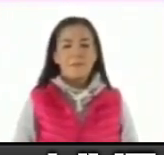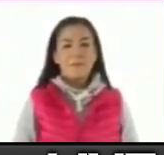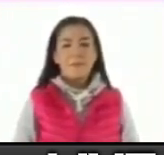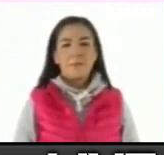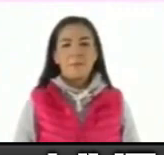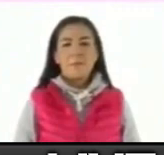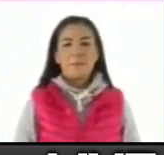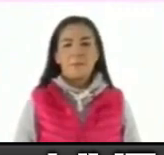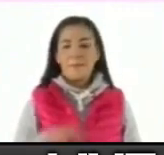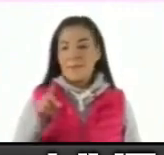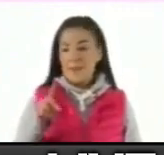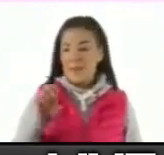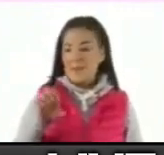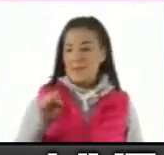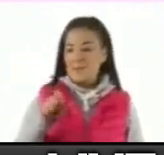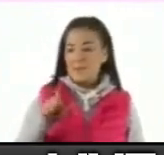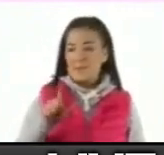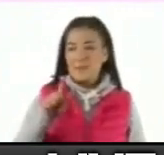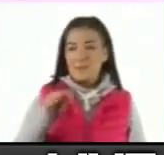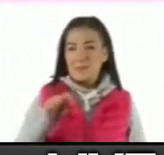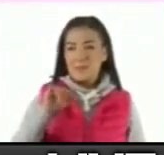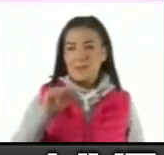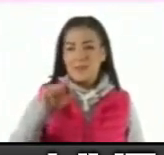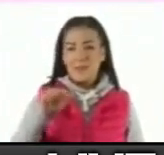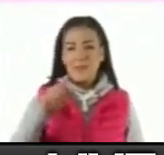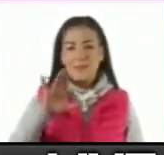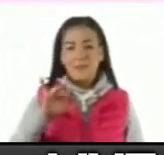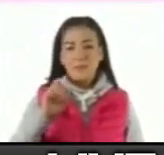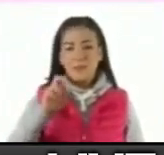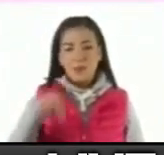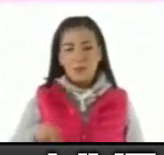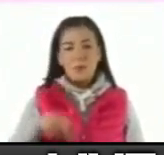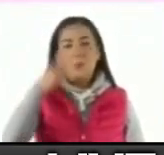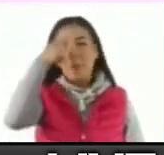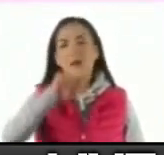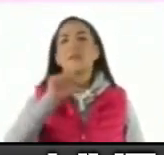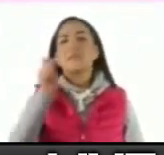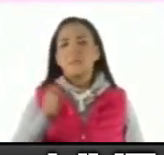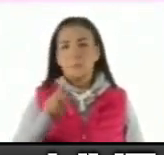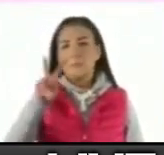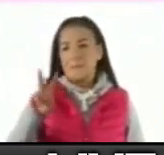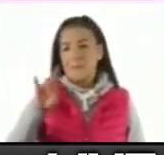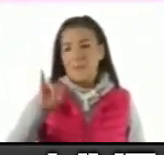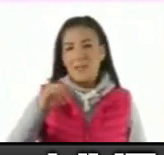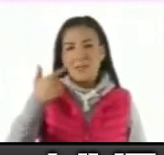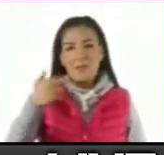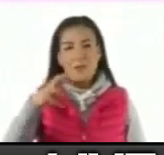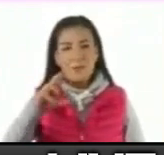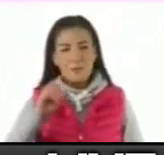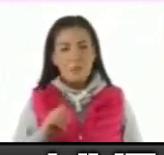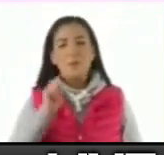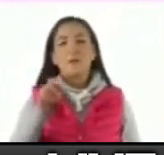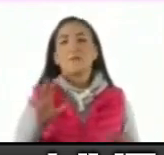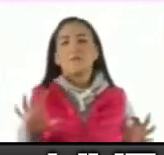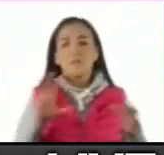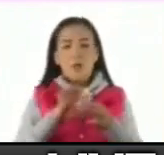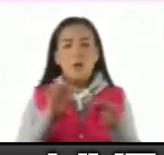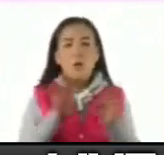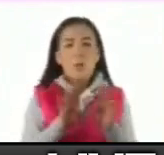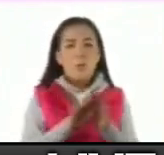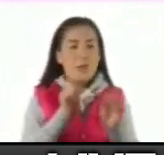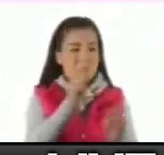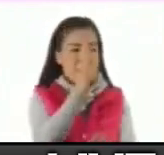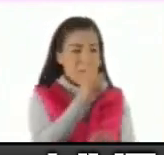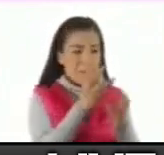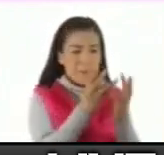La destilación era para el signo de Virgo. Consistía en la separación de componentes dentro de una mezcla líquida a través de